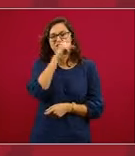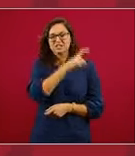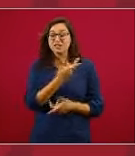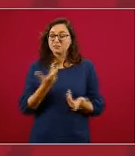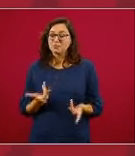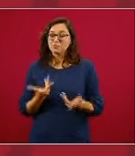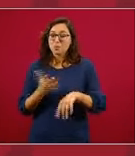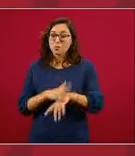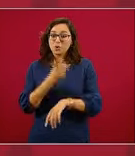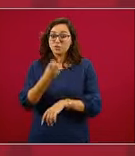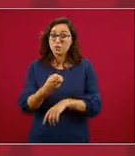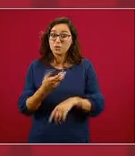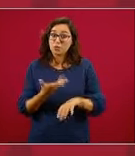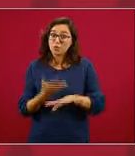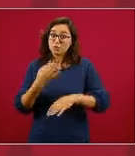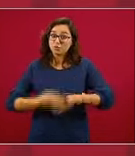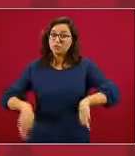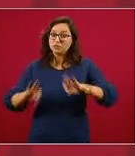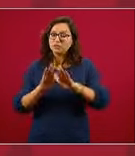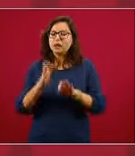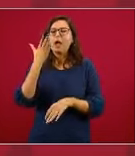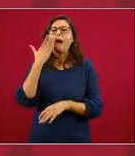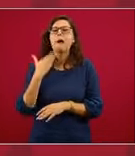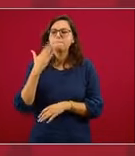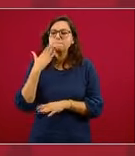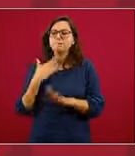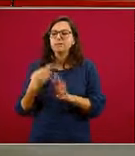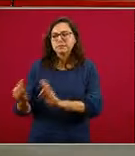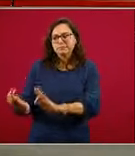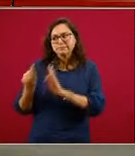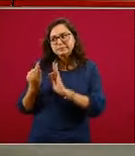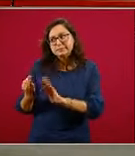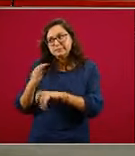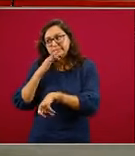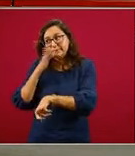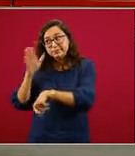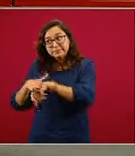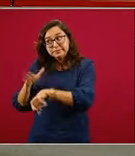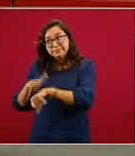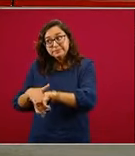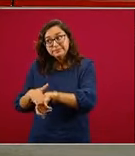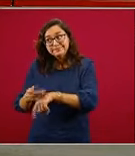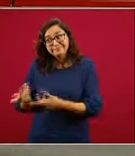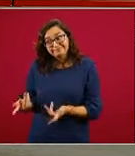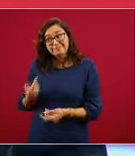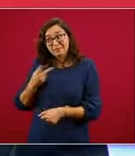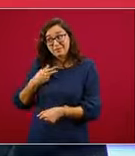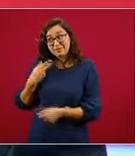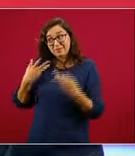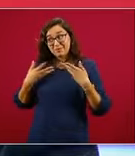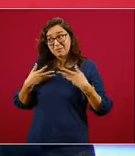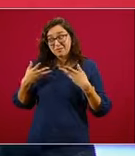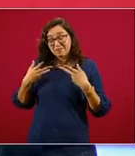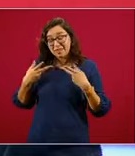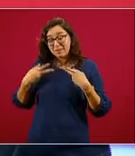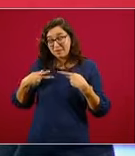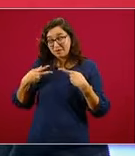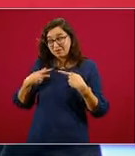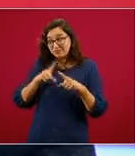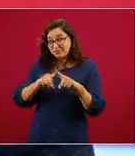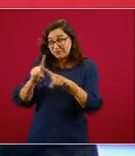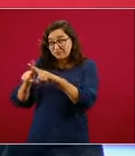hacer una confrontación gentil con nuestros familiares, con nuestros compañeros de trabajo. Y si vemos de que, bueno, están tomando